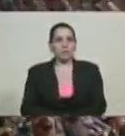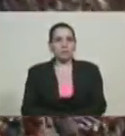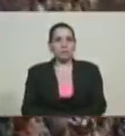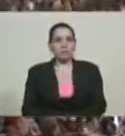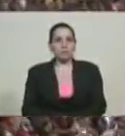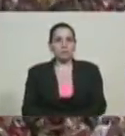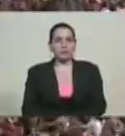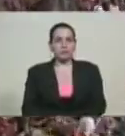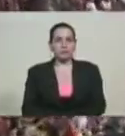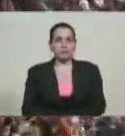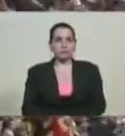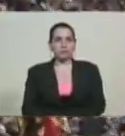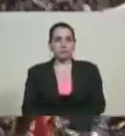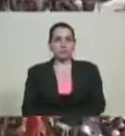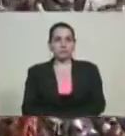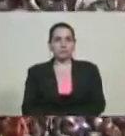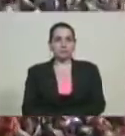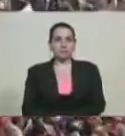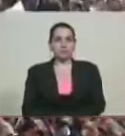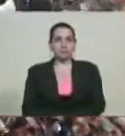cubino!